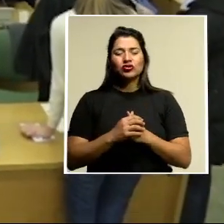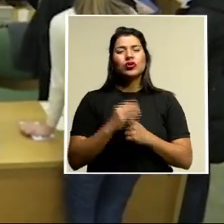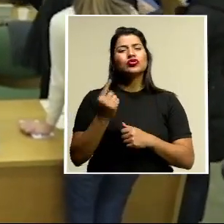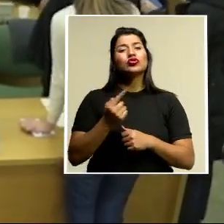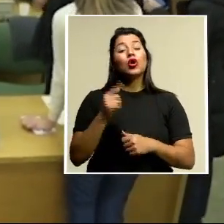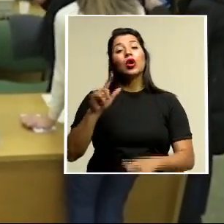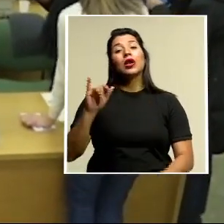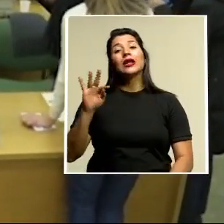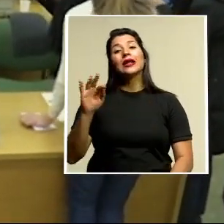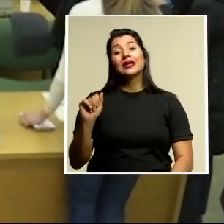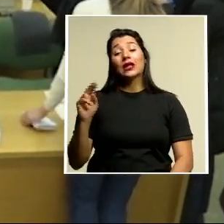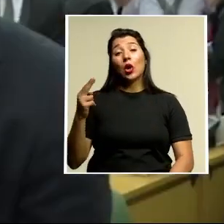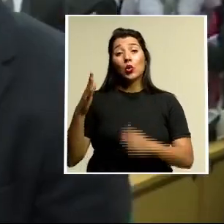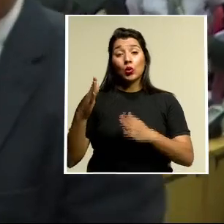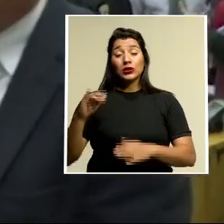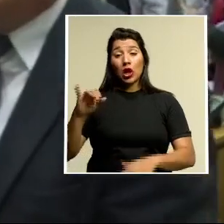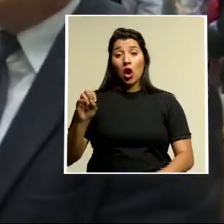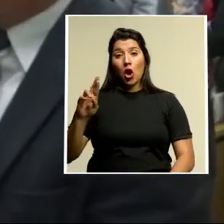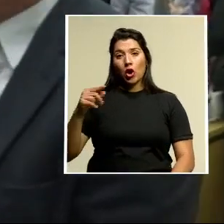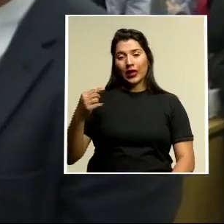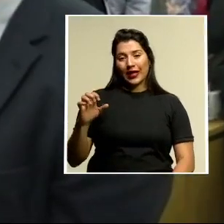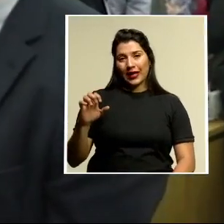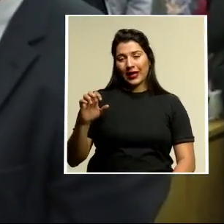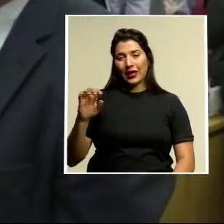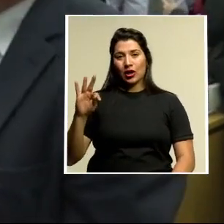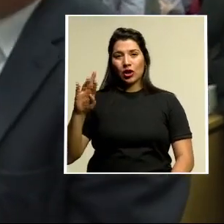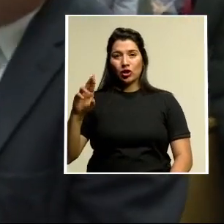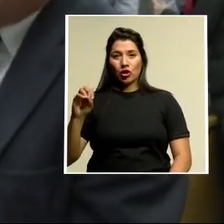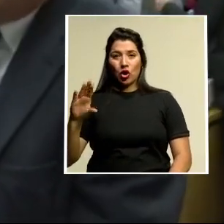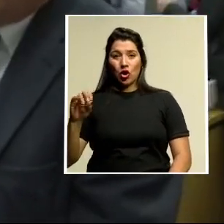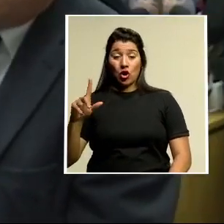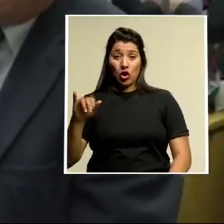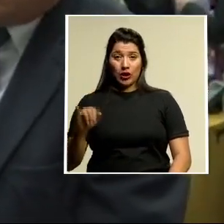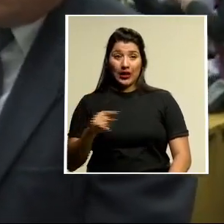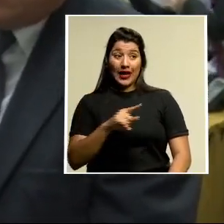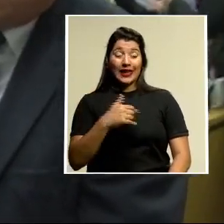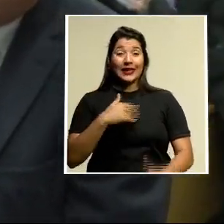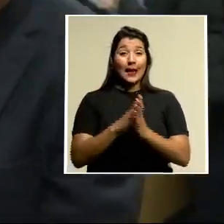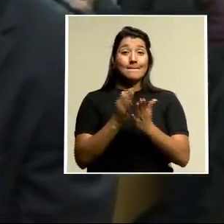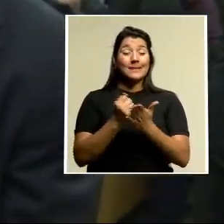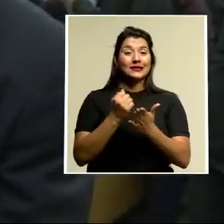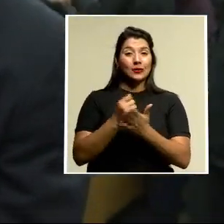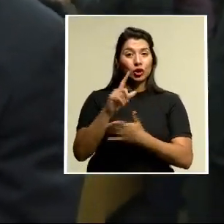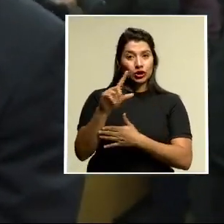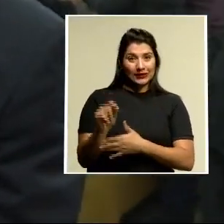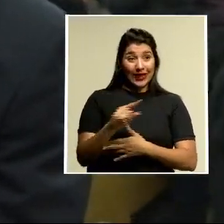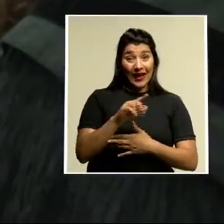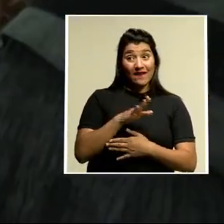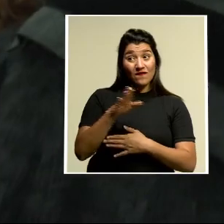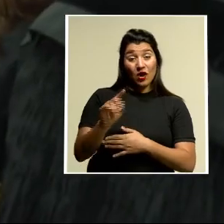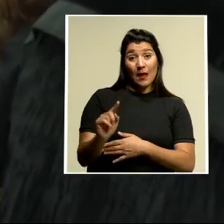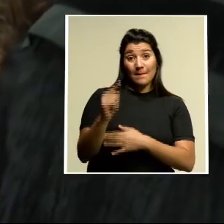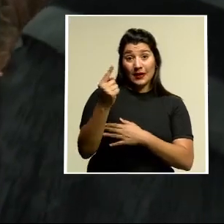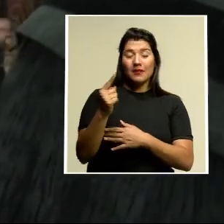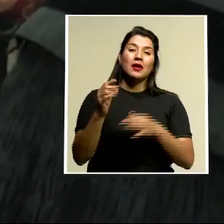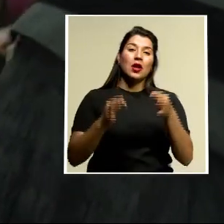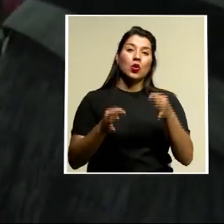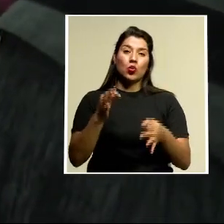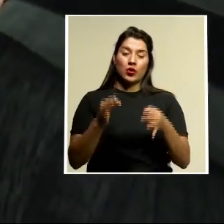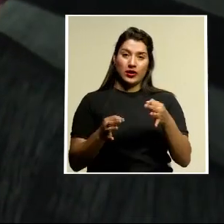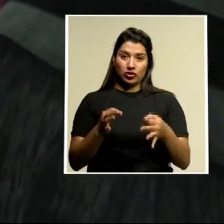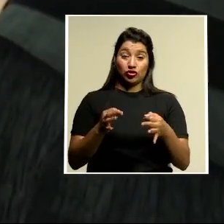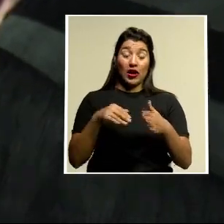El Tribunal Supremo Italiano confirmó la sentencia definitiva a cadena perpetua para 14 represores sudamericanos.